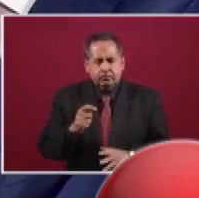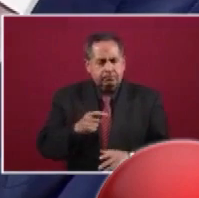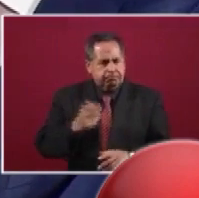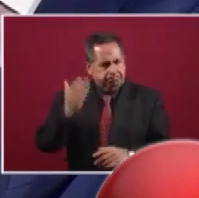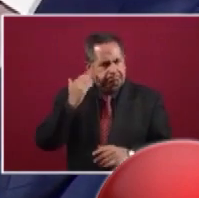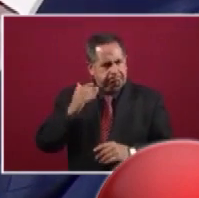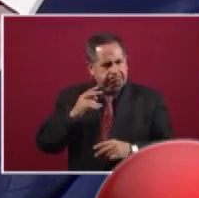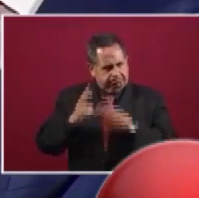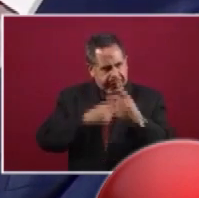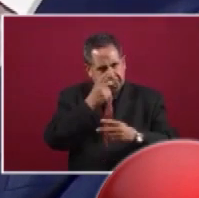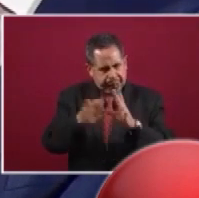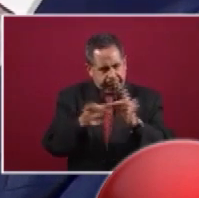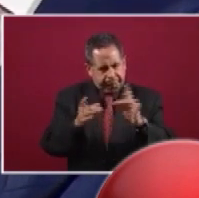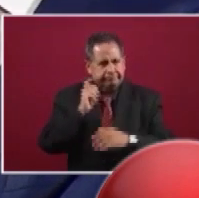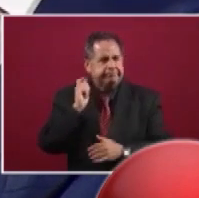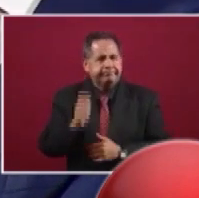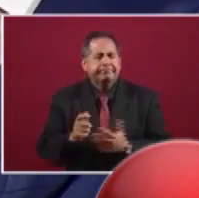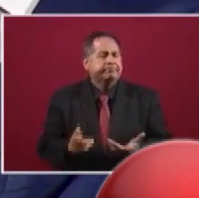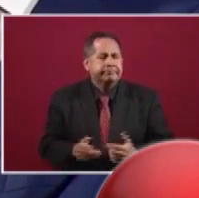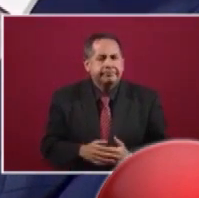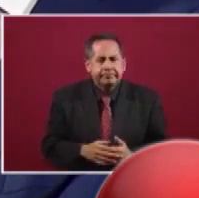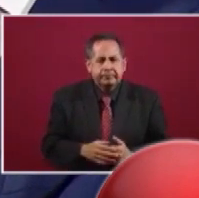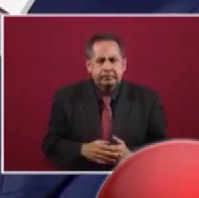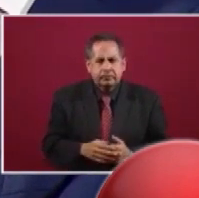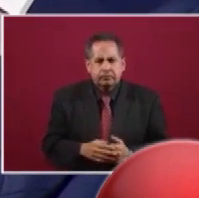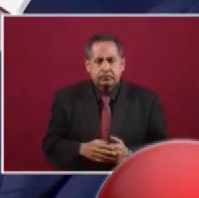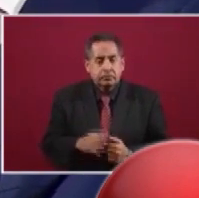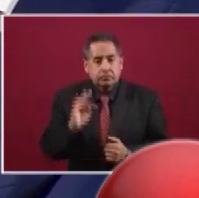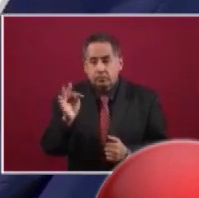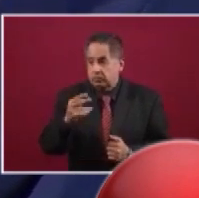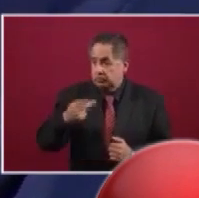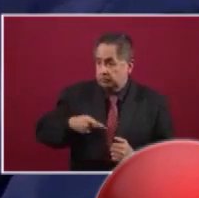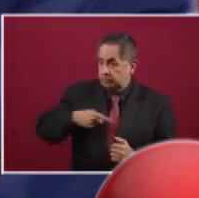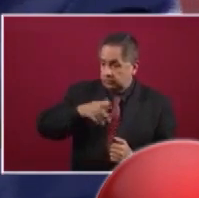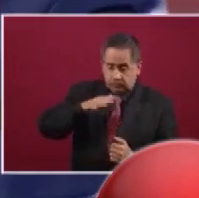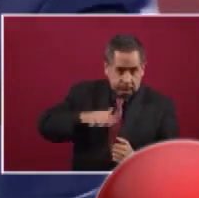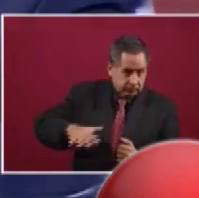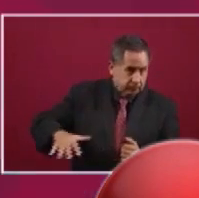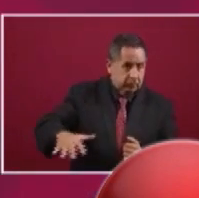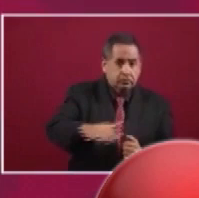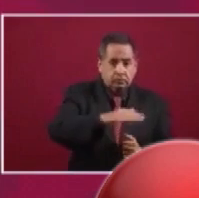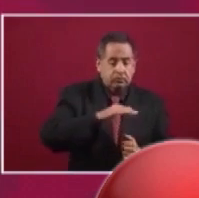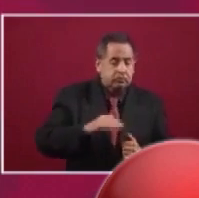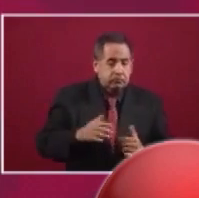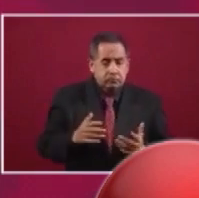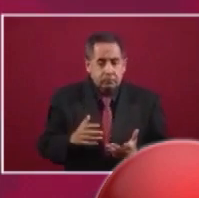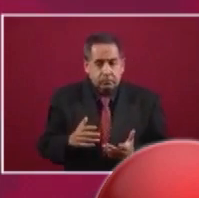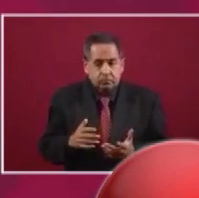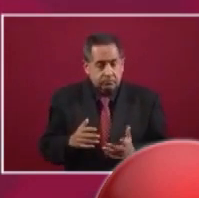intervención de que si los ciudadanos,